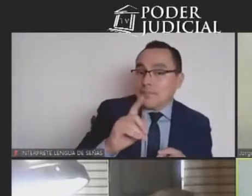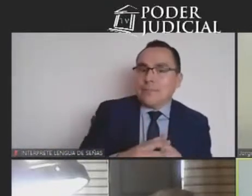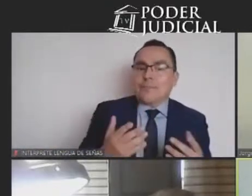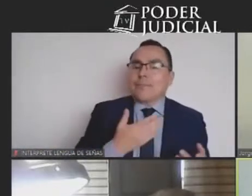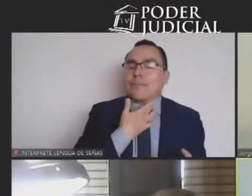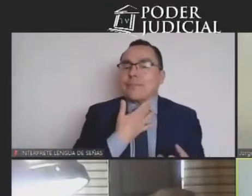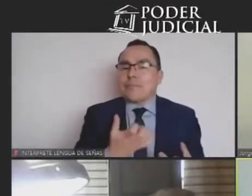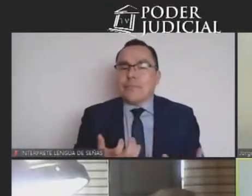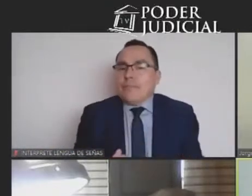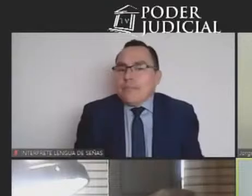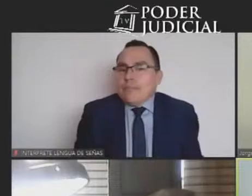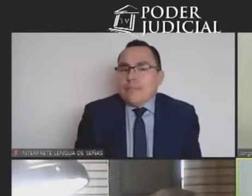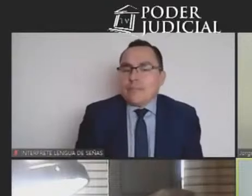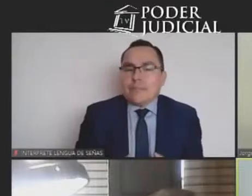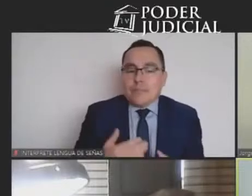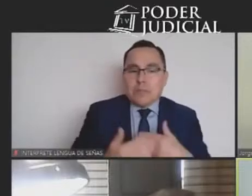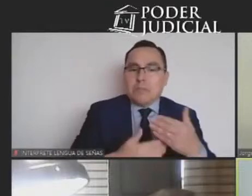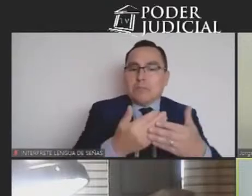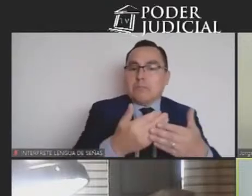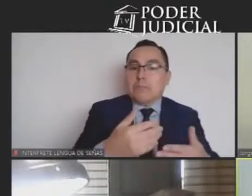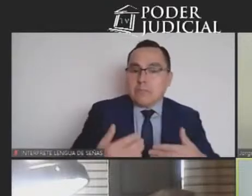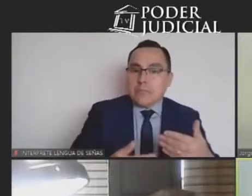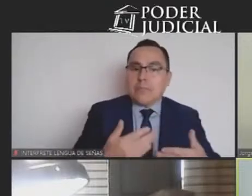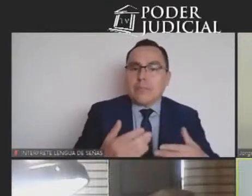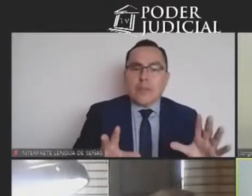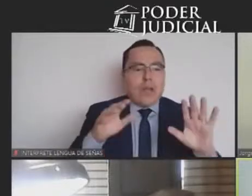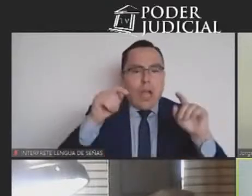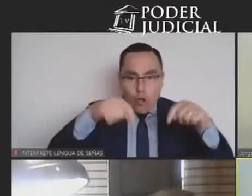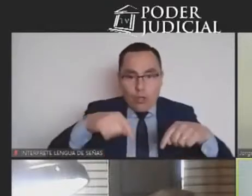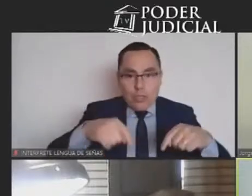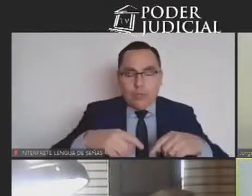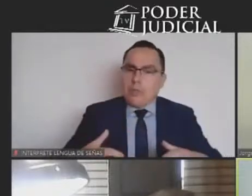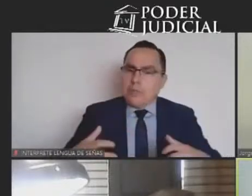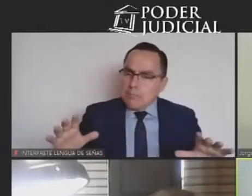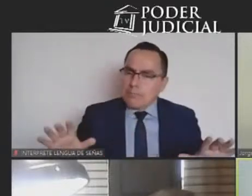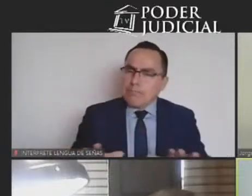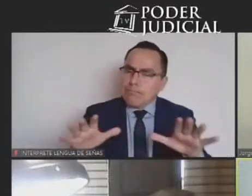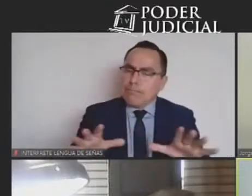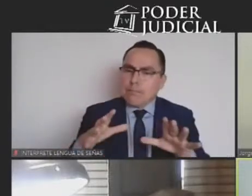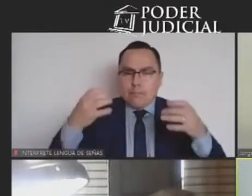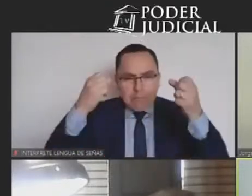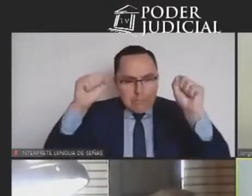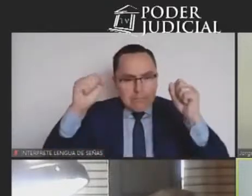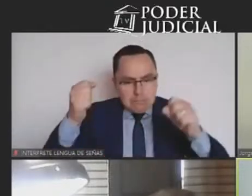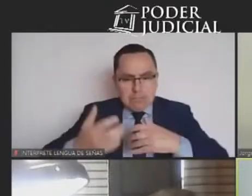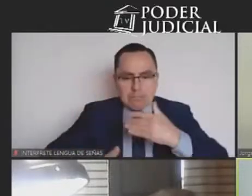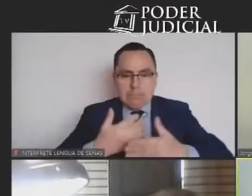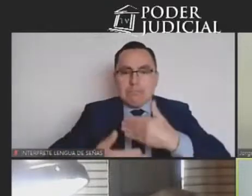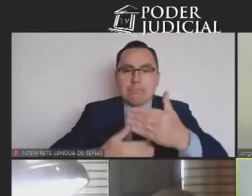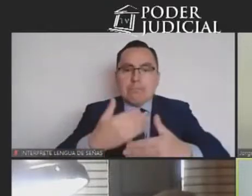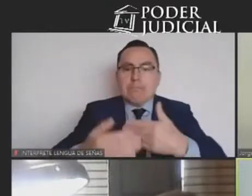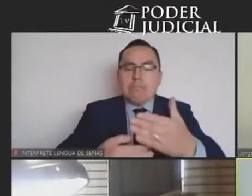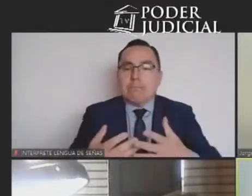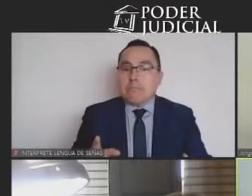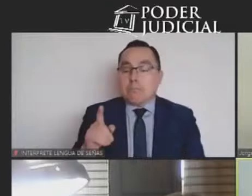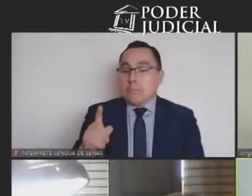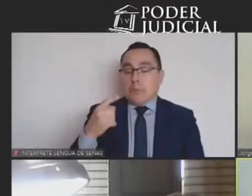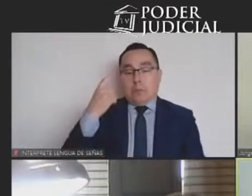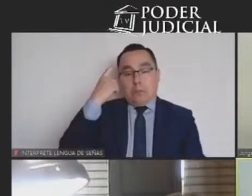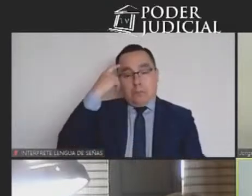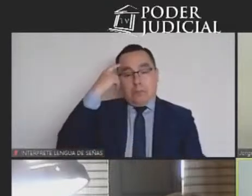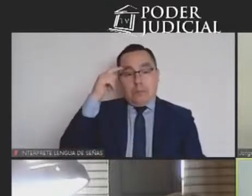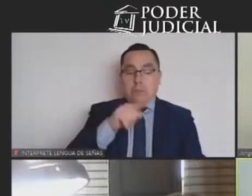nada de fácil. Pero efectivamente van surgiendo criterios que tampoco veo por qué no puedan